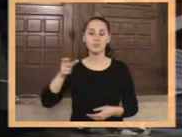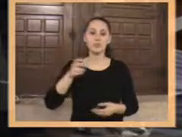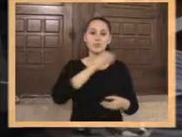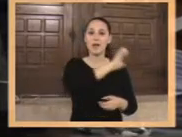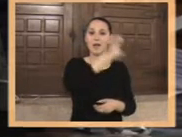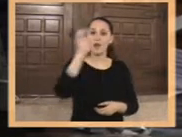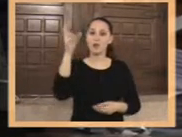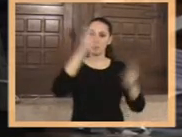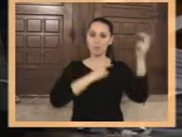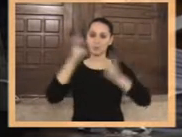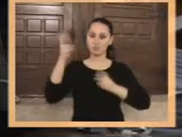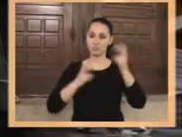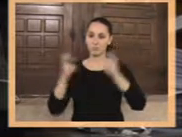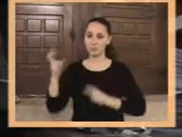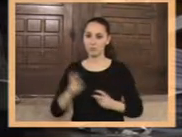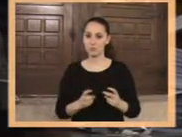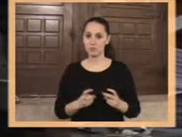a través de este país, a cambio